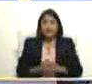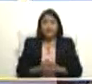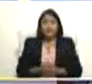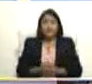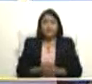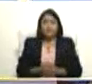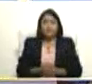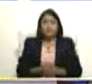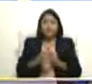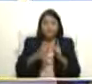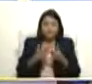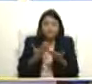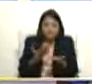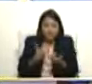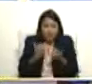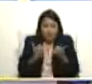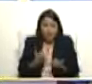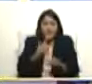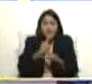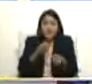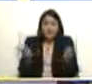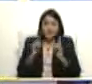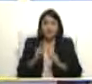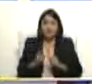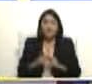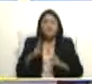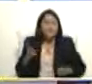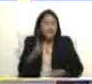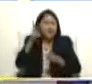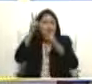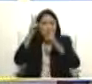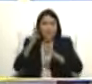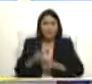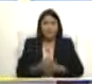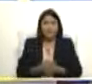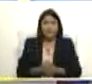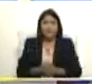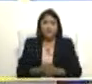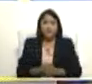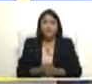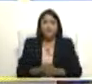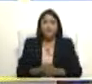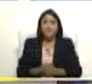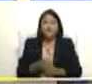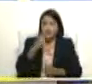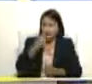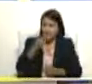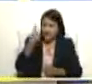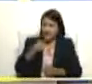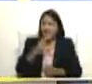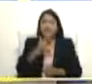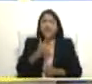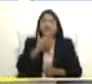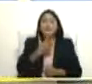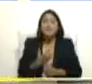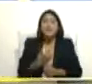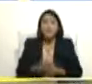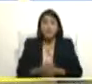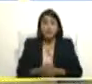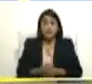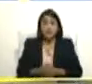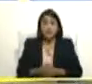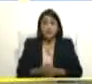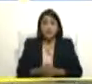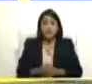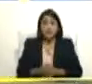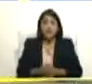Y yo puedo decir que la gran victoria del día de ayer, 3 de diciembre, sobre